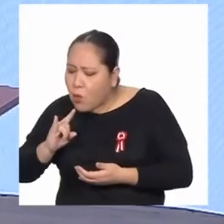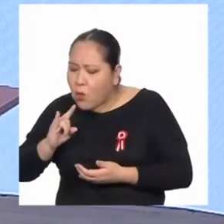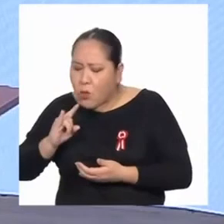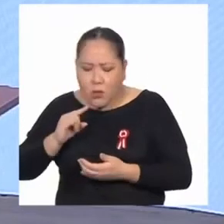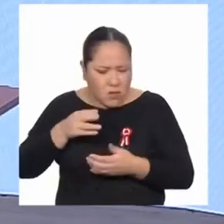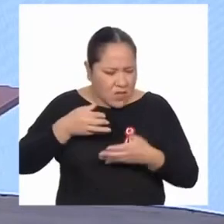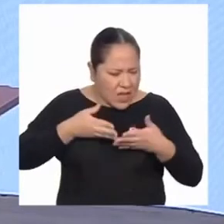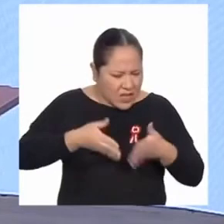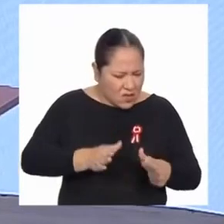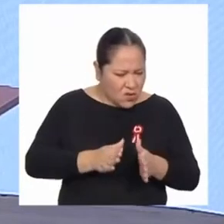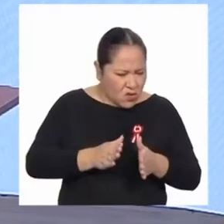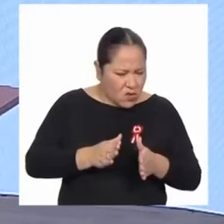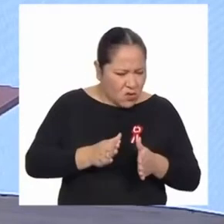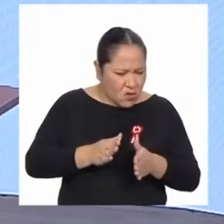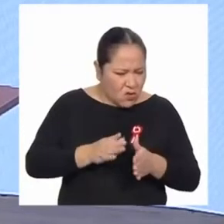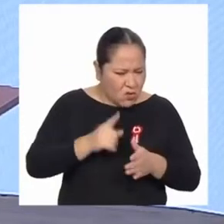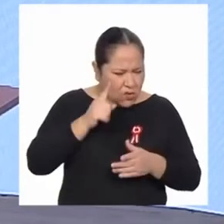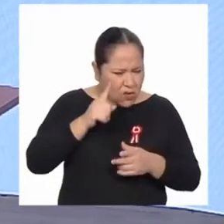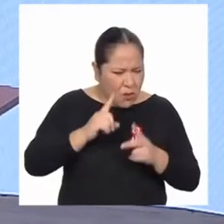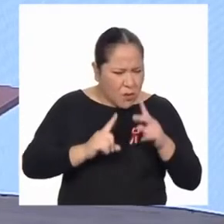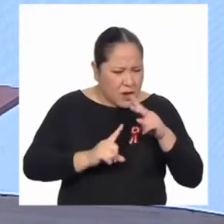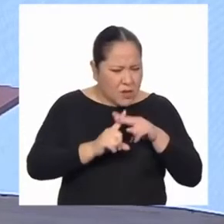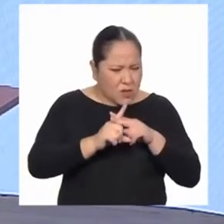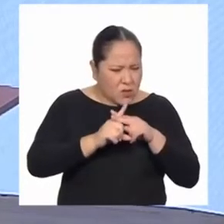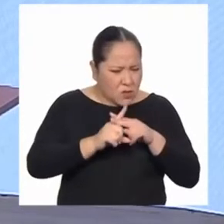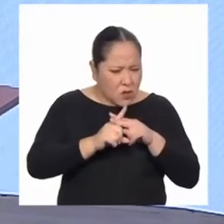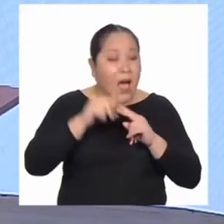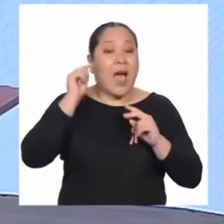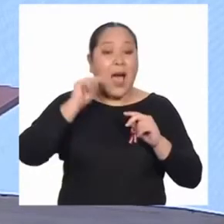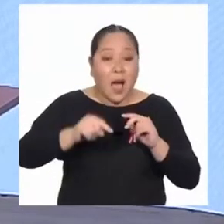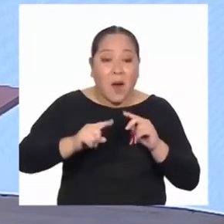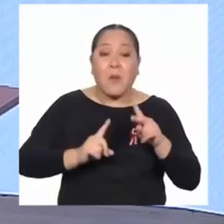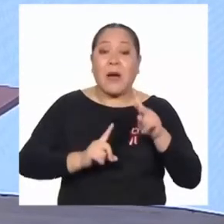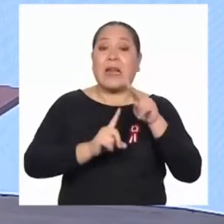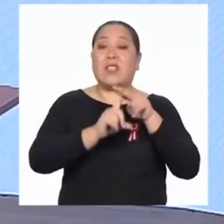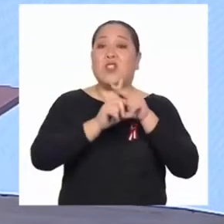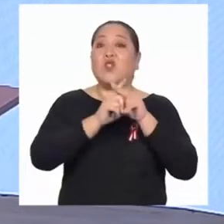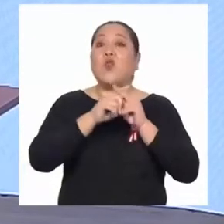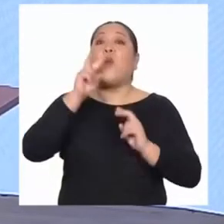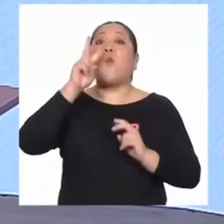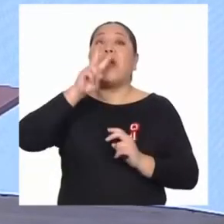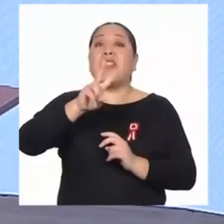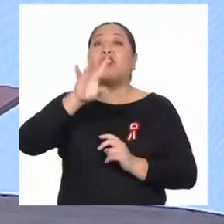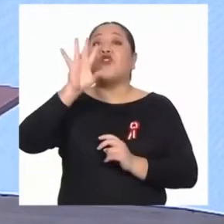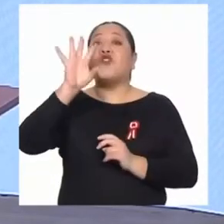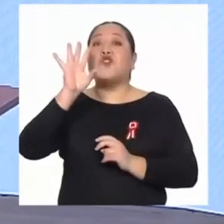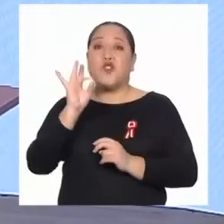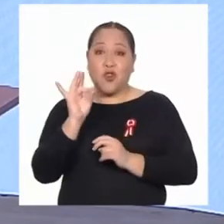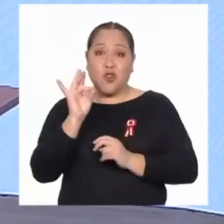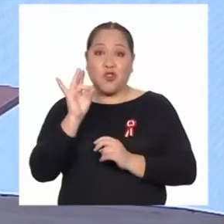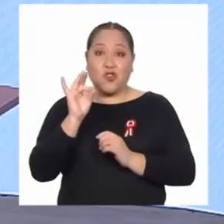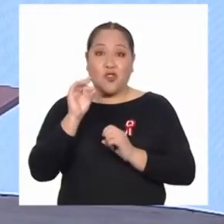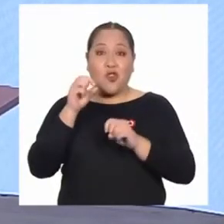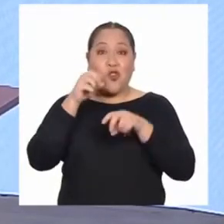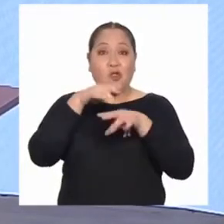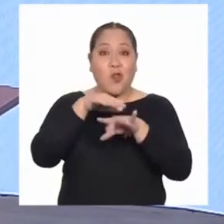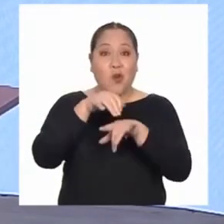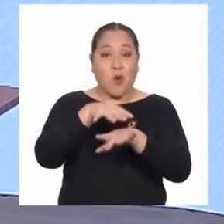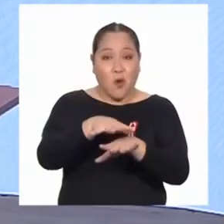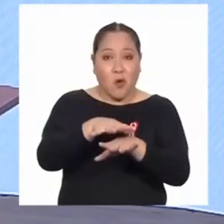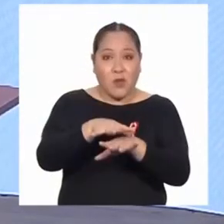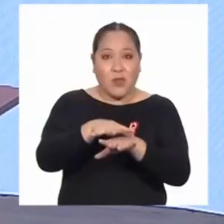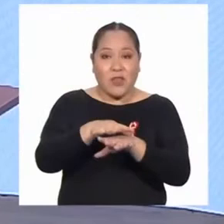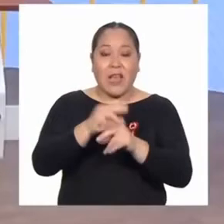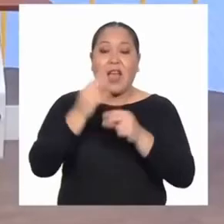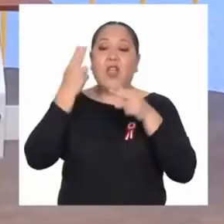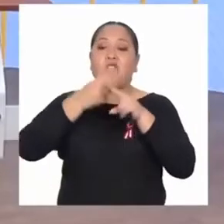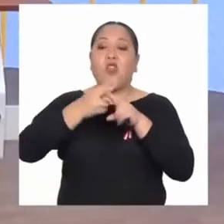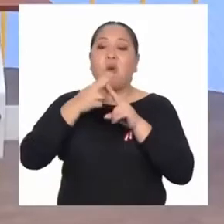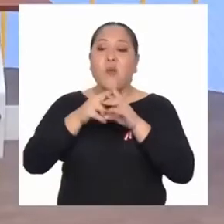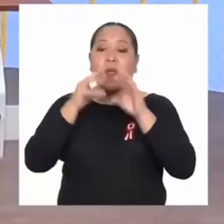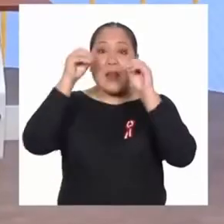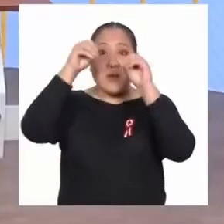nació un 28 de julio y se llama perú